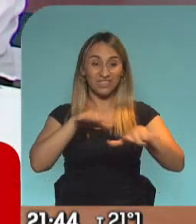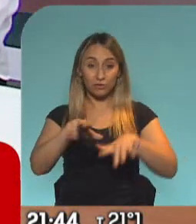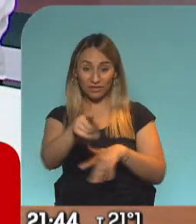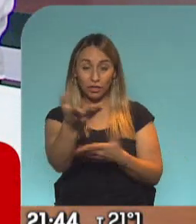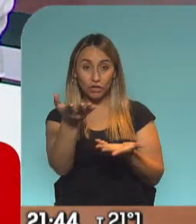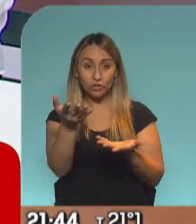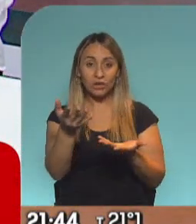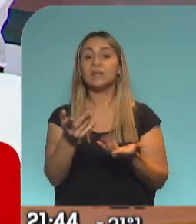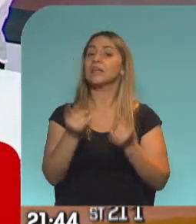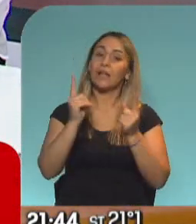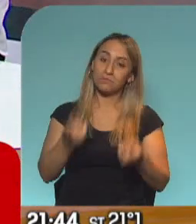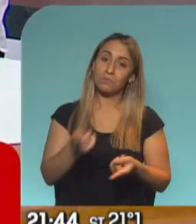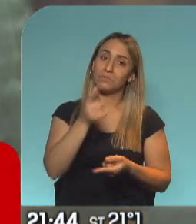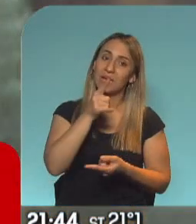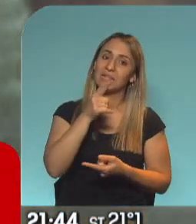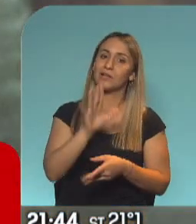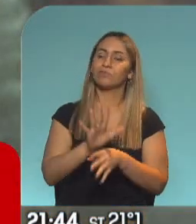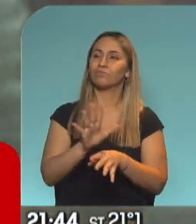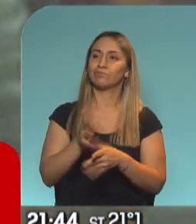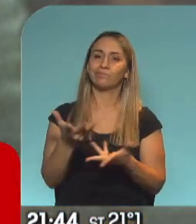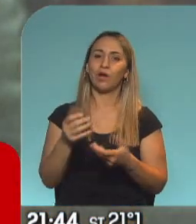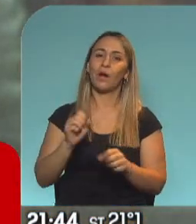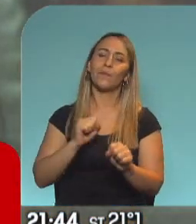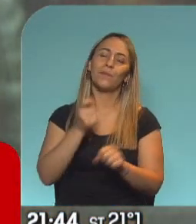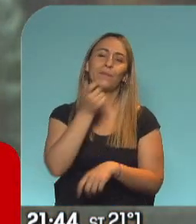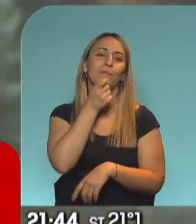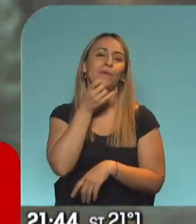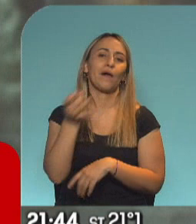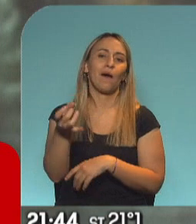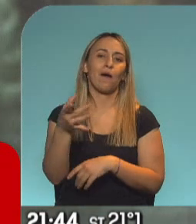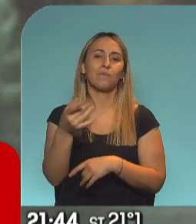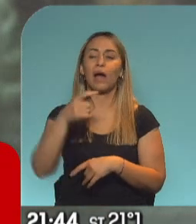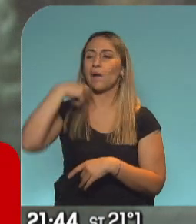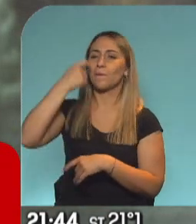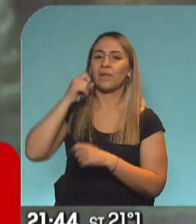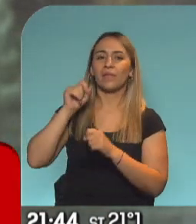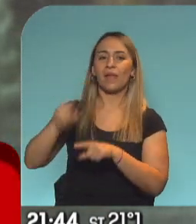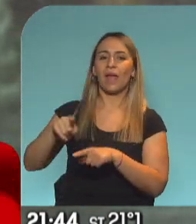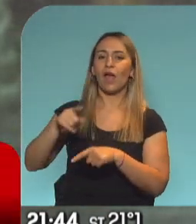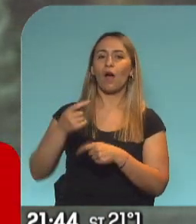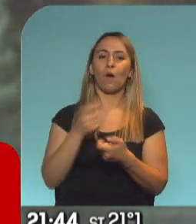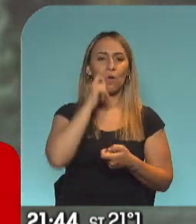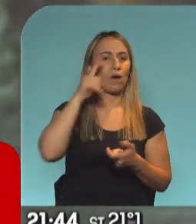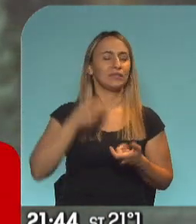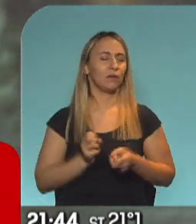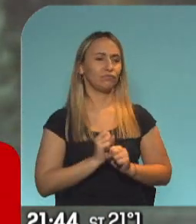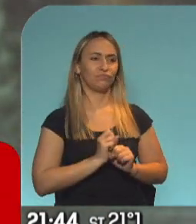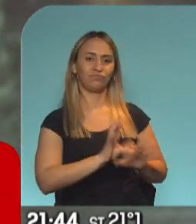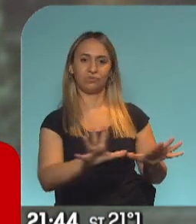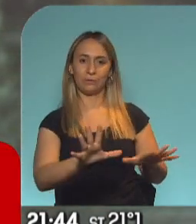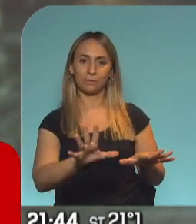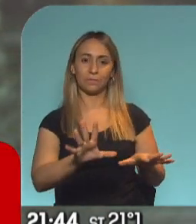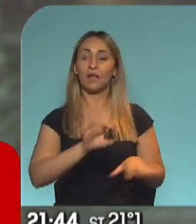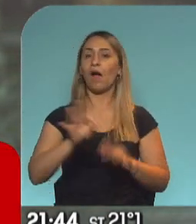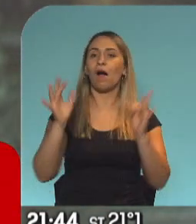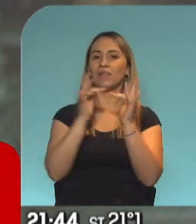que incluso parece hasta una broma, una suerte de broma, de viralizar un video que llega por WhatsApp o por las redes sociales, esto que